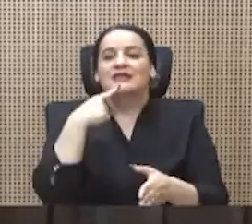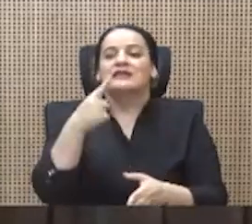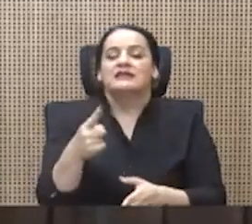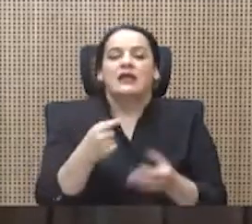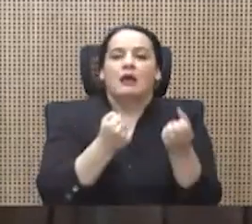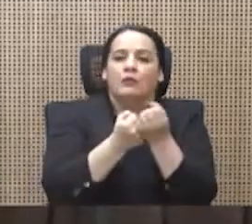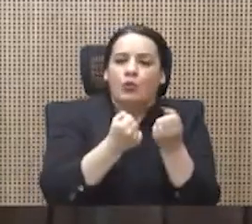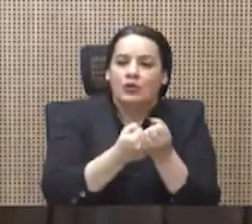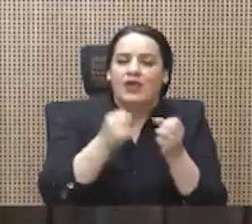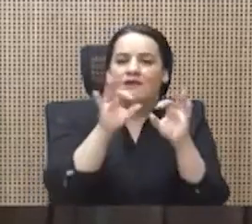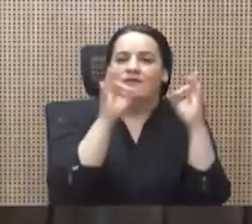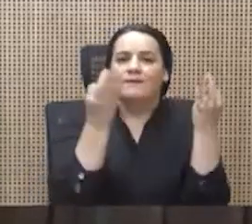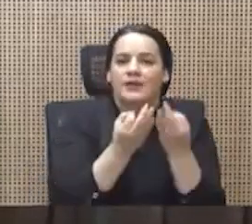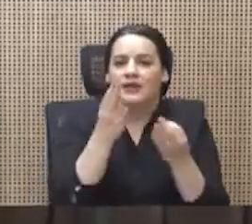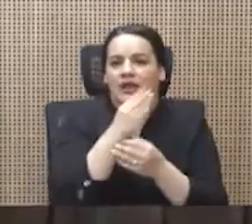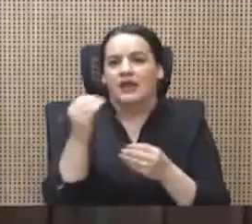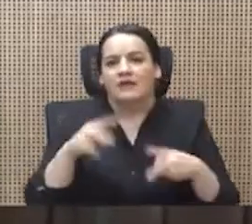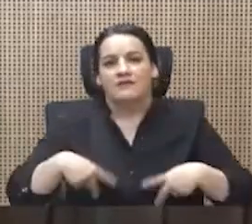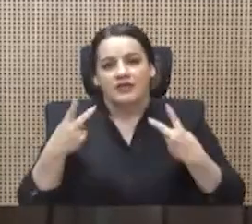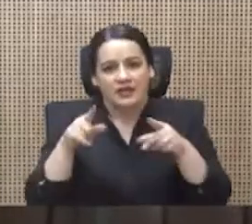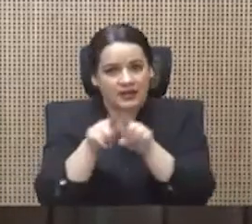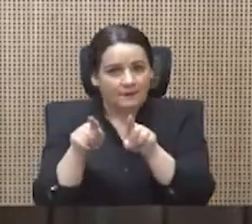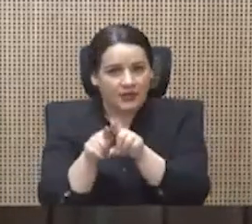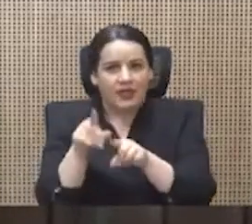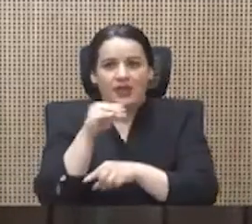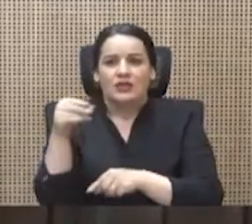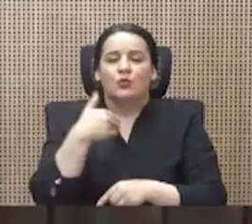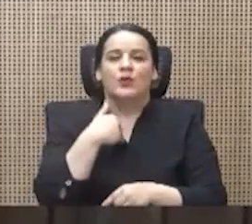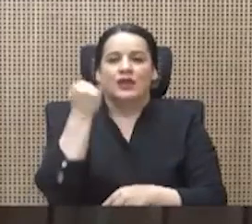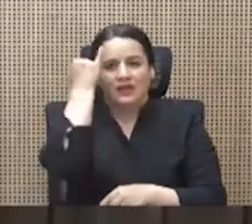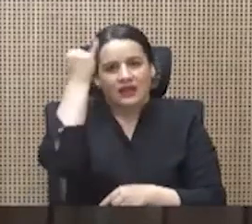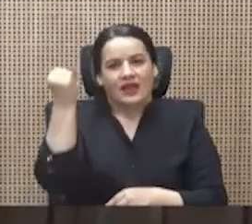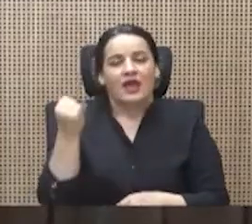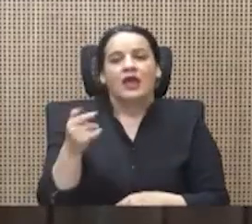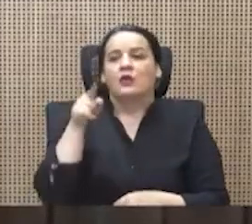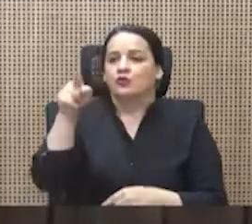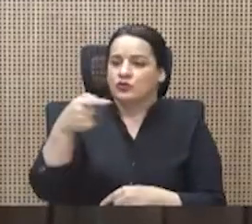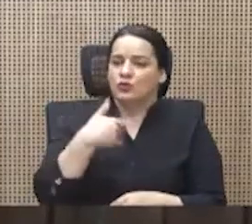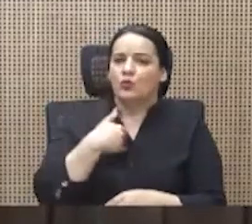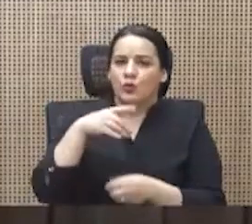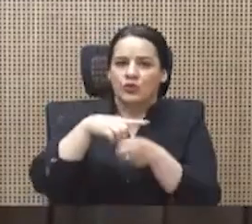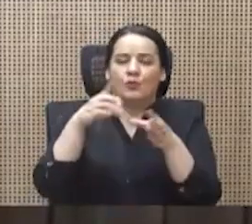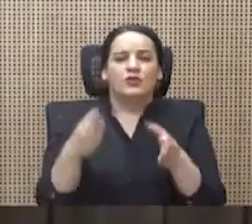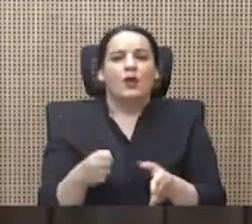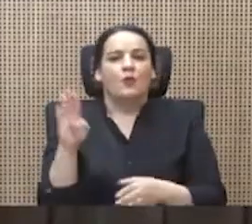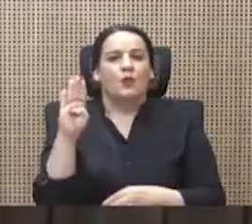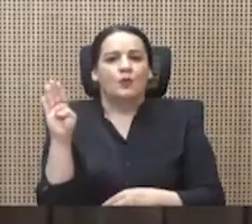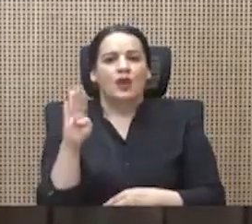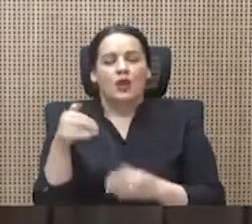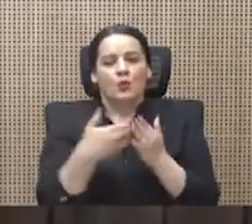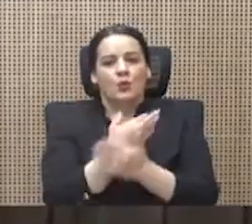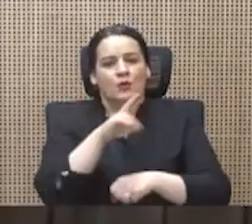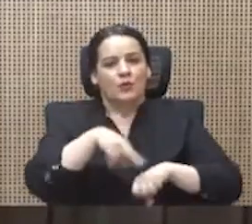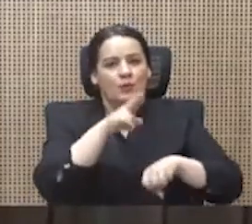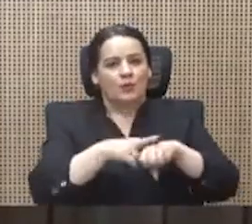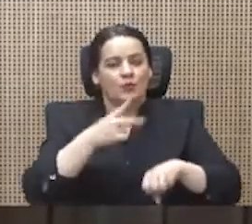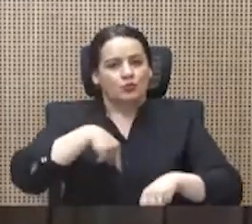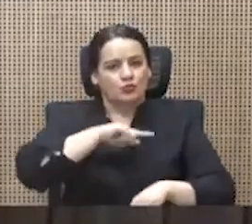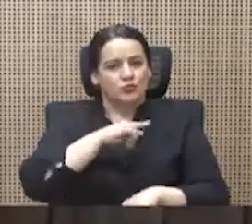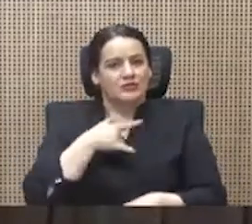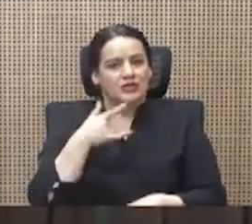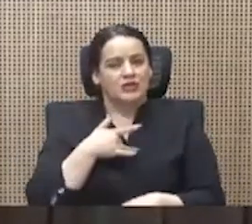tuvieran la valentía que usted tuvo hoy diputado bojorges porque hasta el momento debo decir en Nueva República nos hemos sentido solos en esta lucha